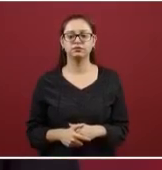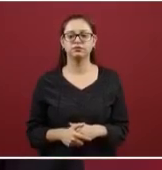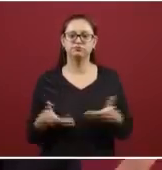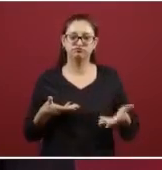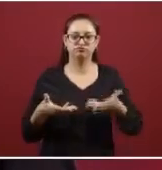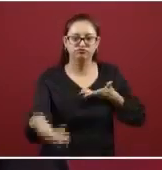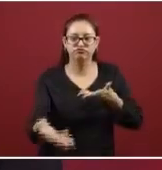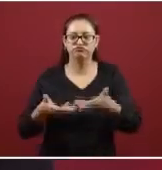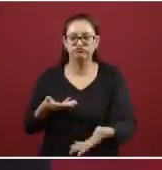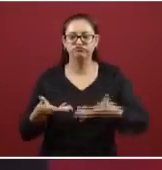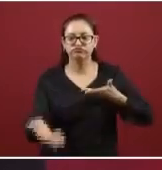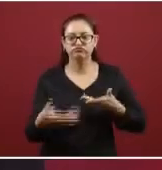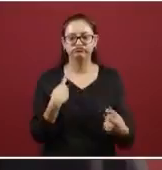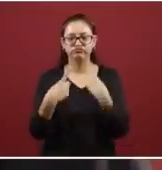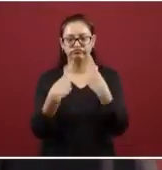de ida y vuelta,